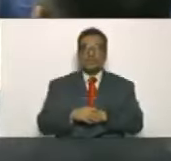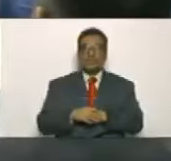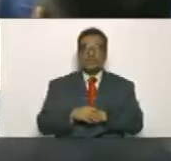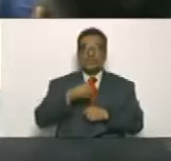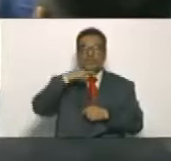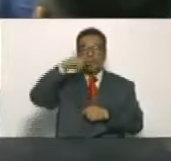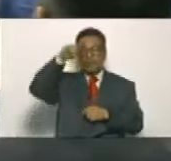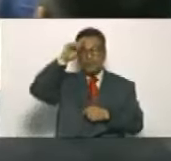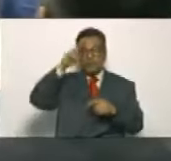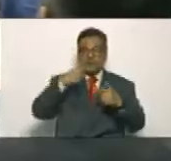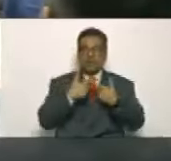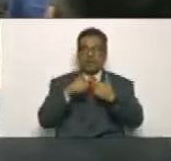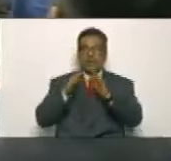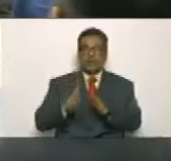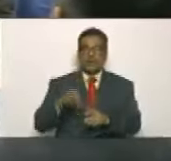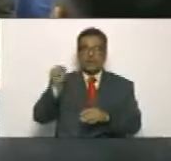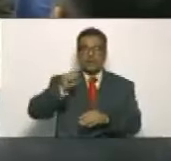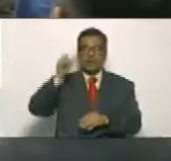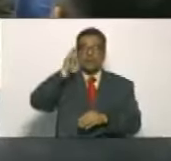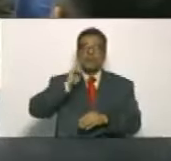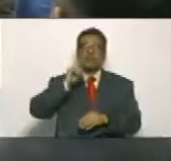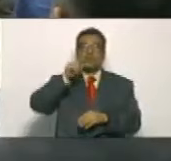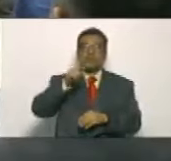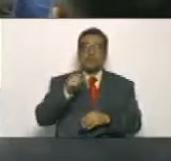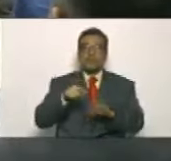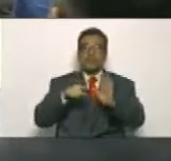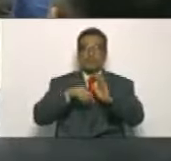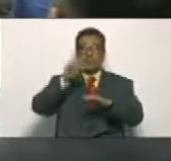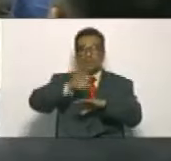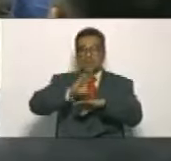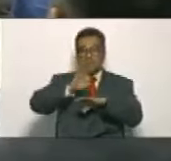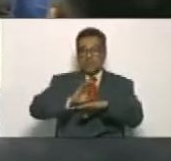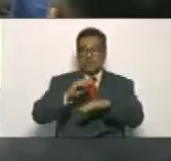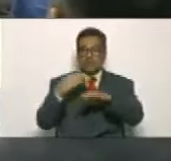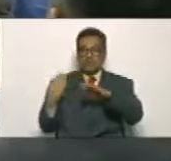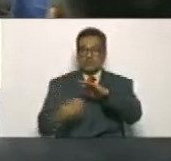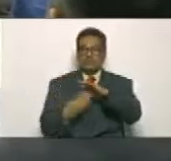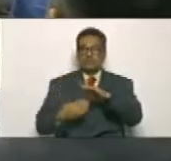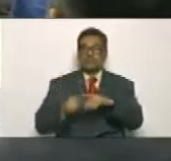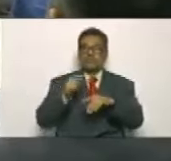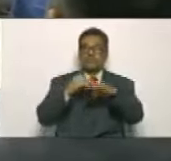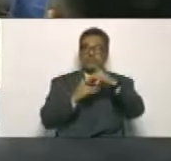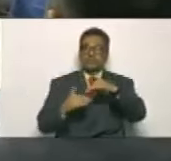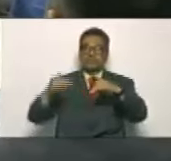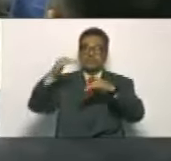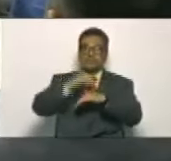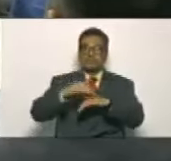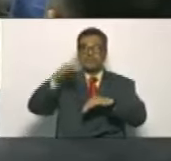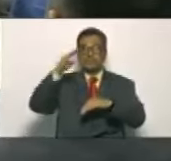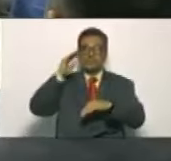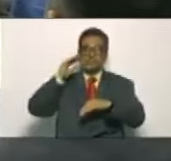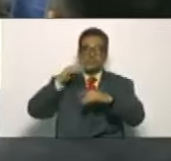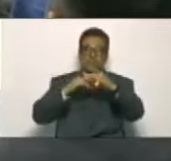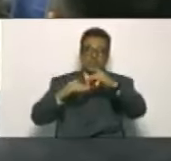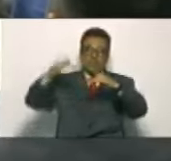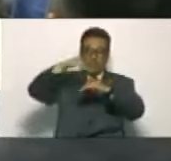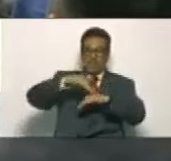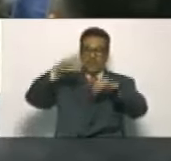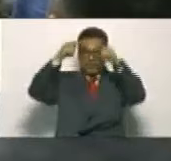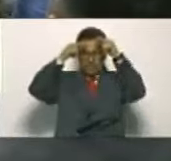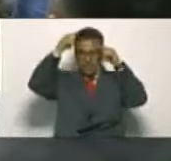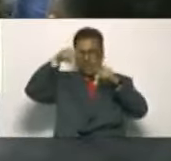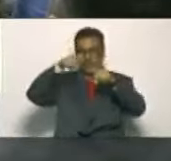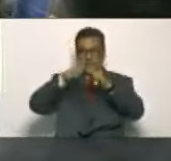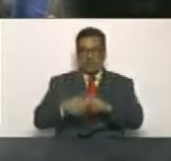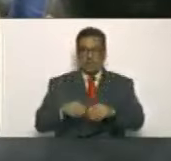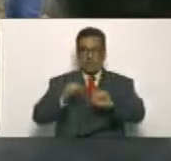padre libertador Simón Bolívar como estandarte central, levantado por el comandante Hugo Chávez y defendido